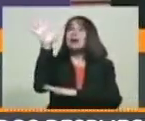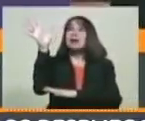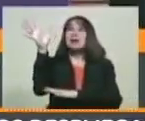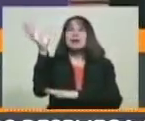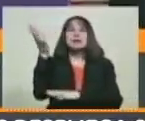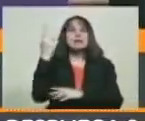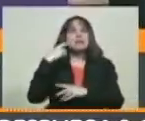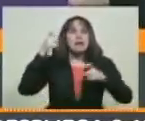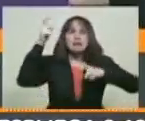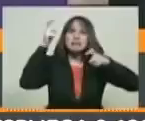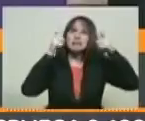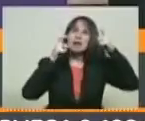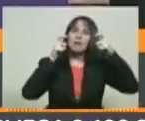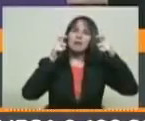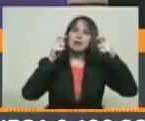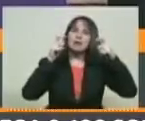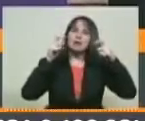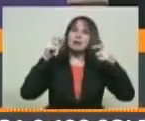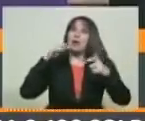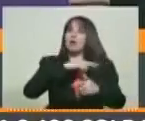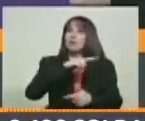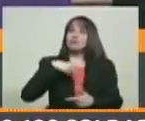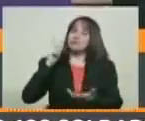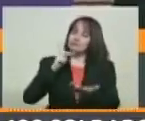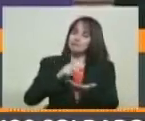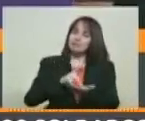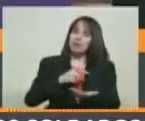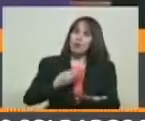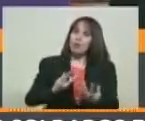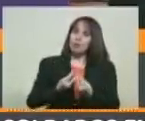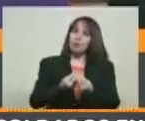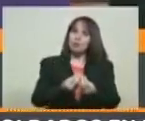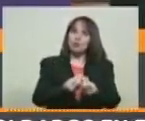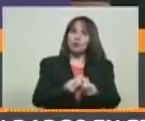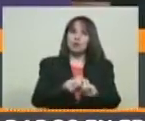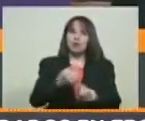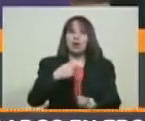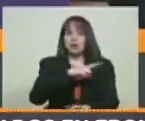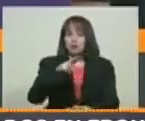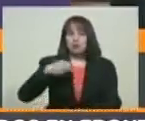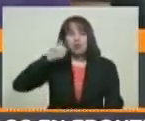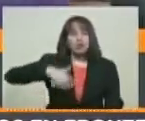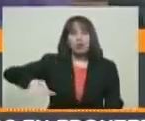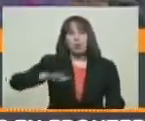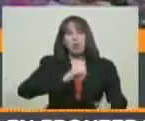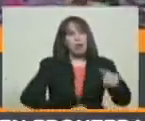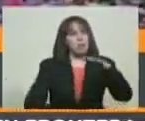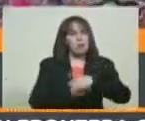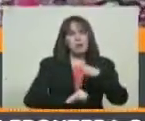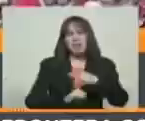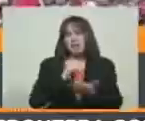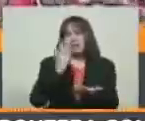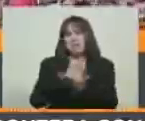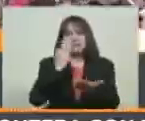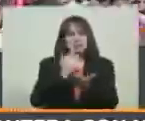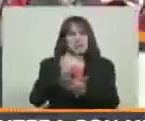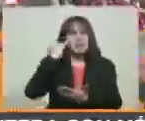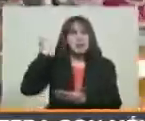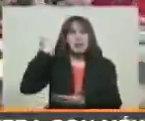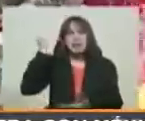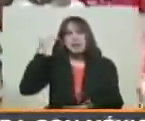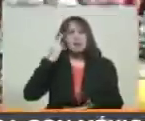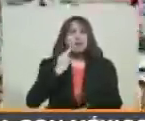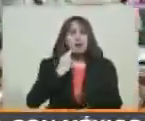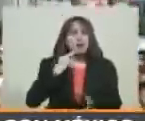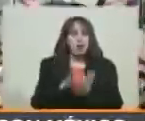Hugo Chávez, aquí estuviste tú y aquí está tu pueblo por siempre, el pueblo bolivariano